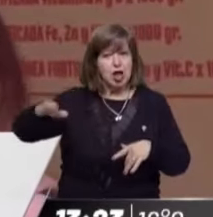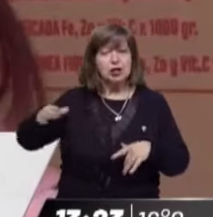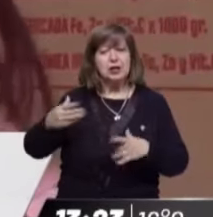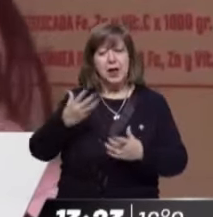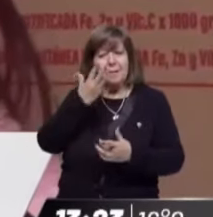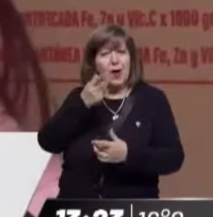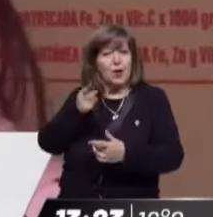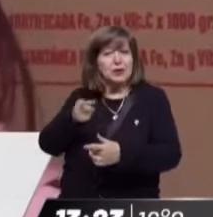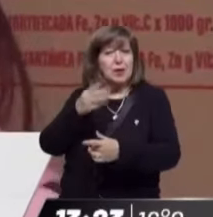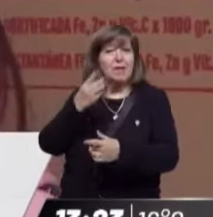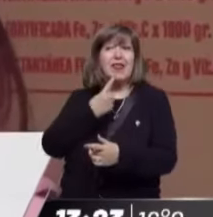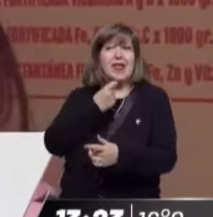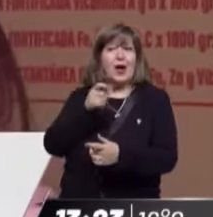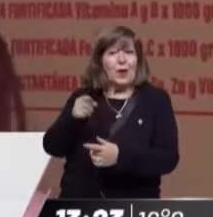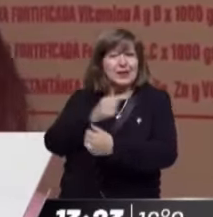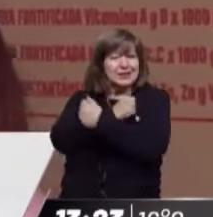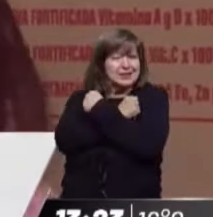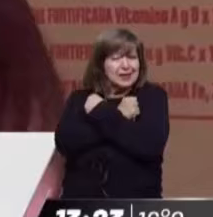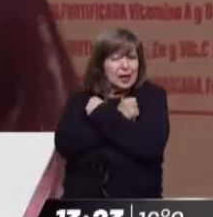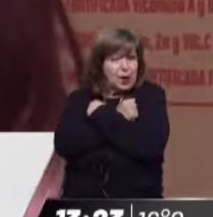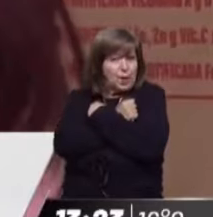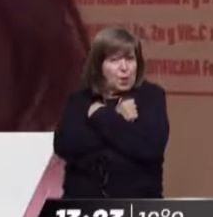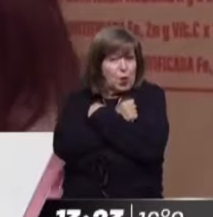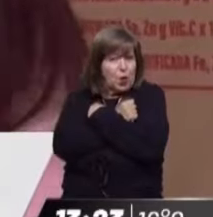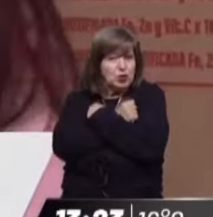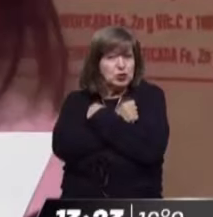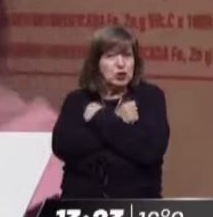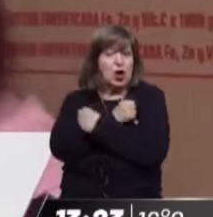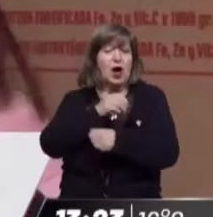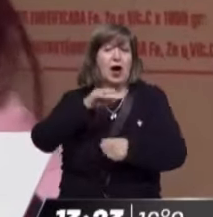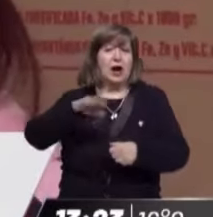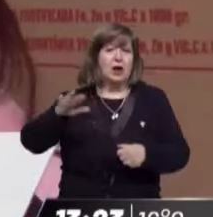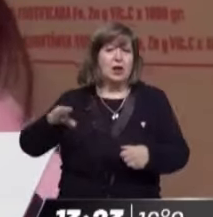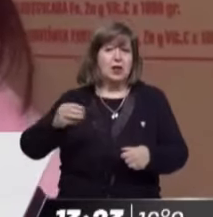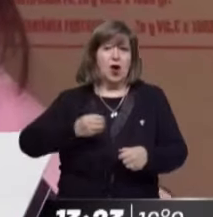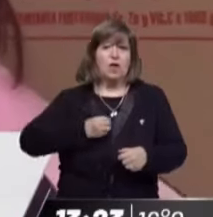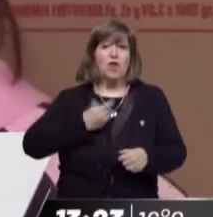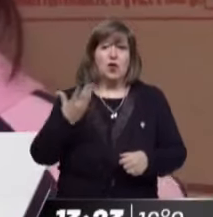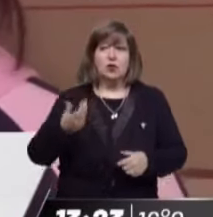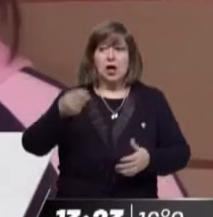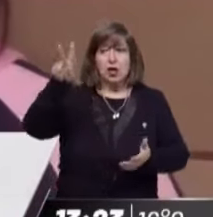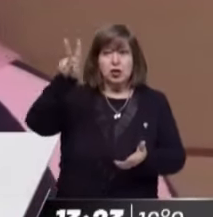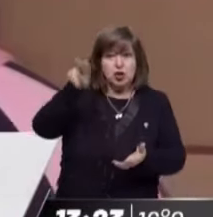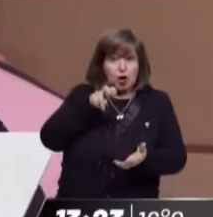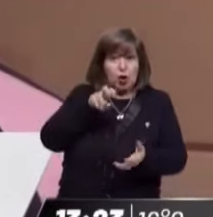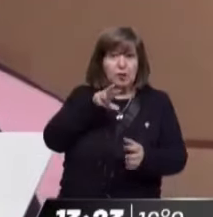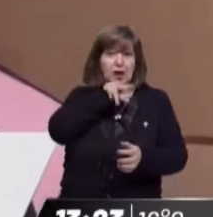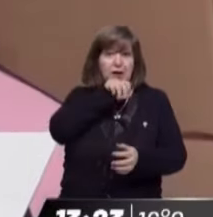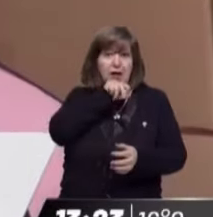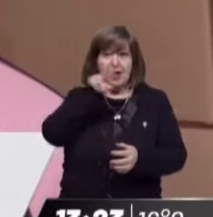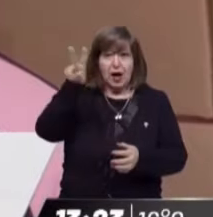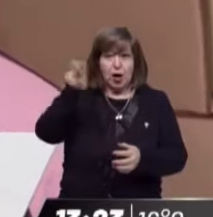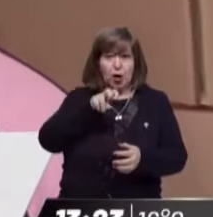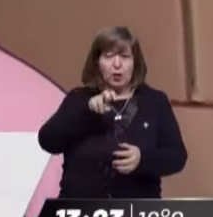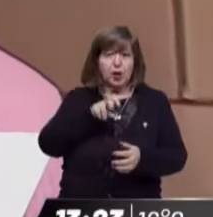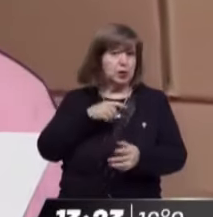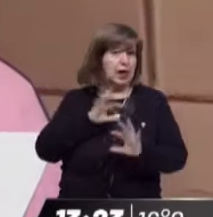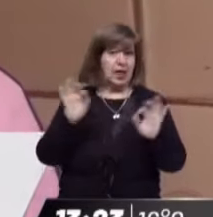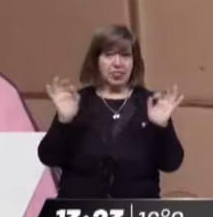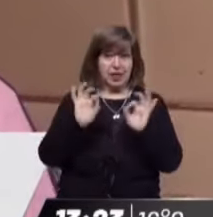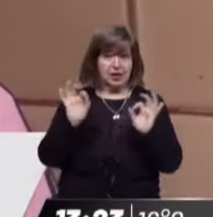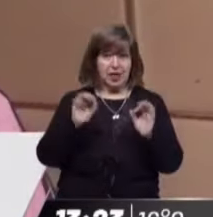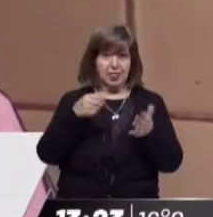fuera eh un un trabajo que lo hago a voluntad porque nosotros nos cobramos un peso y no lo pretendemos hacer tampoco